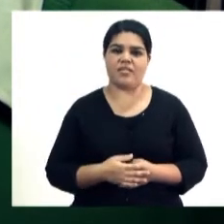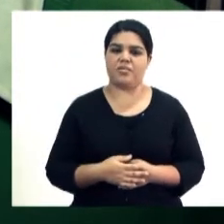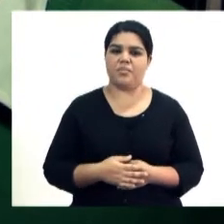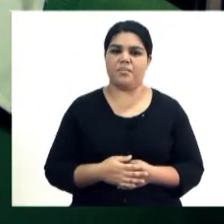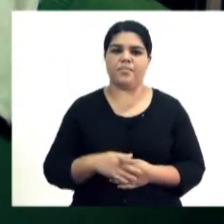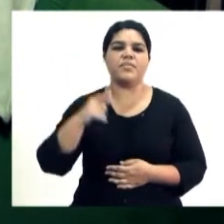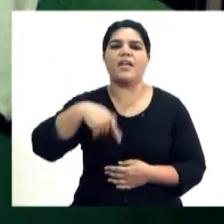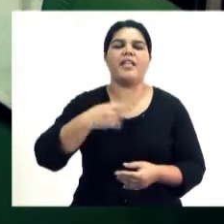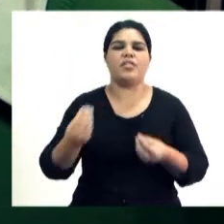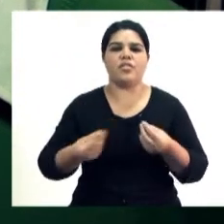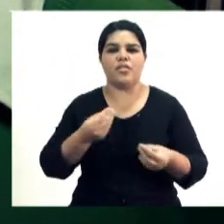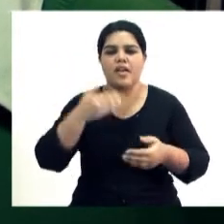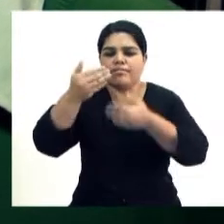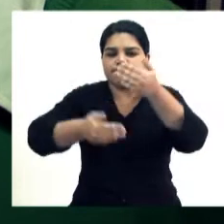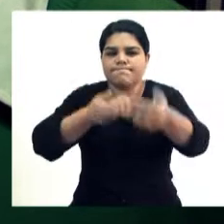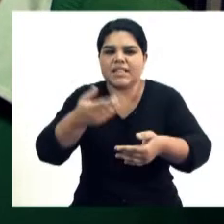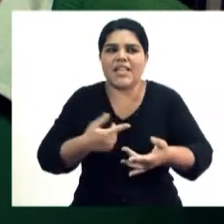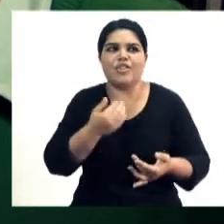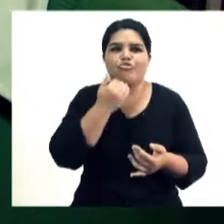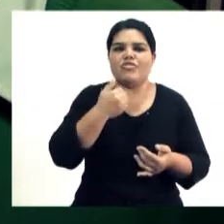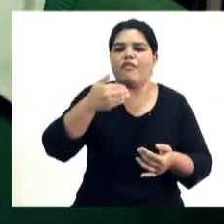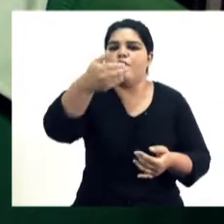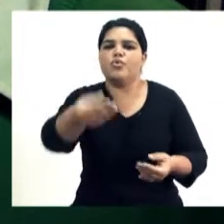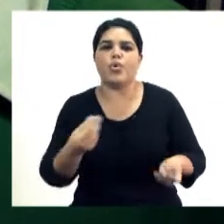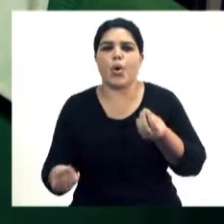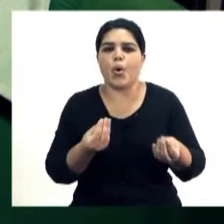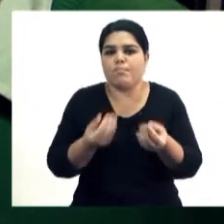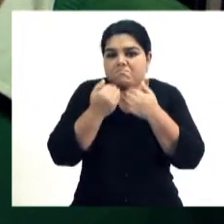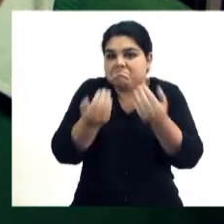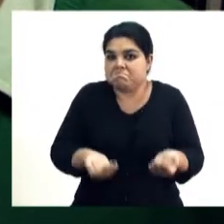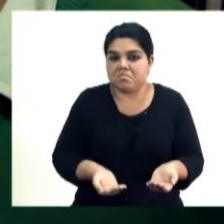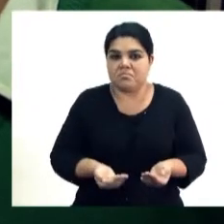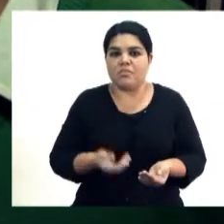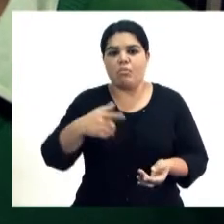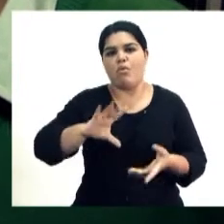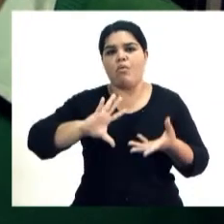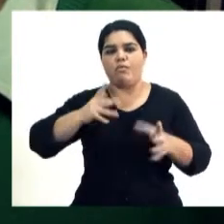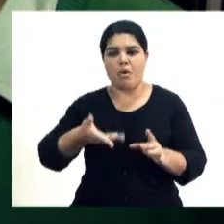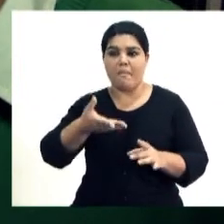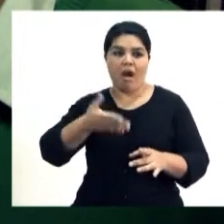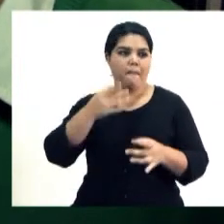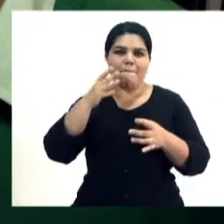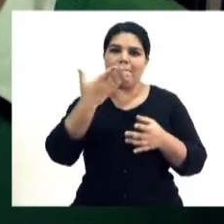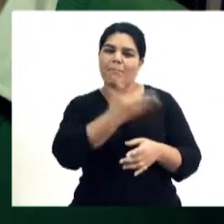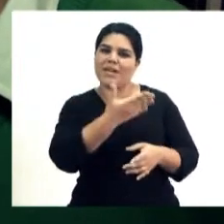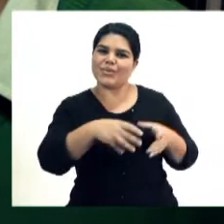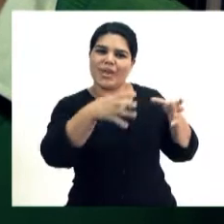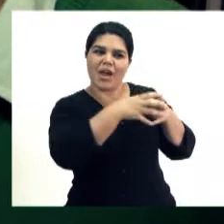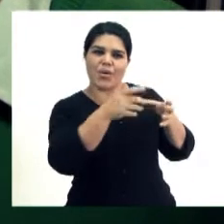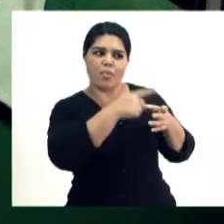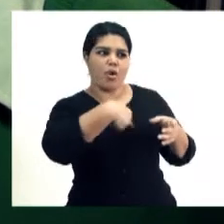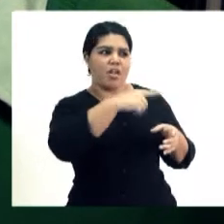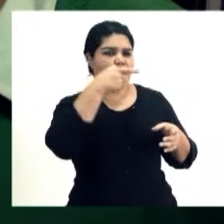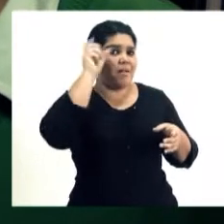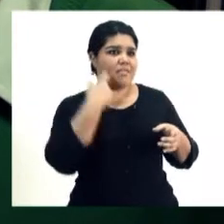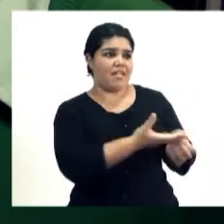tema de emprendedorismo que cuando no sabés cómo va a resultar todo contar con una visión externa que te va dando una